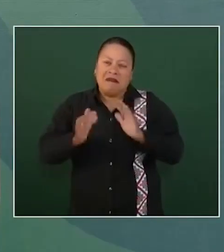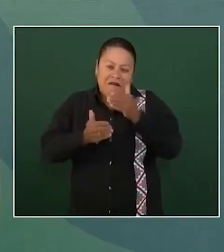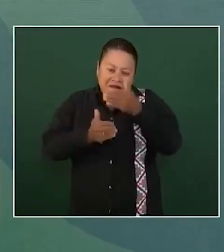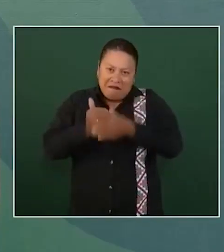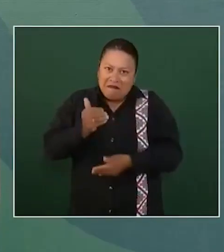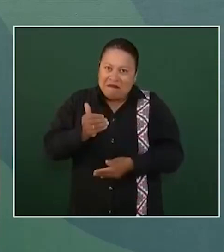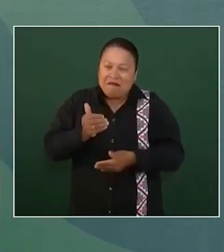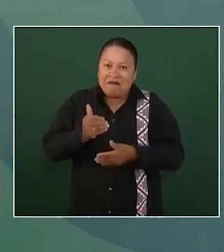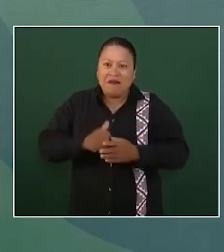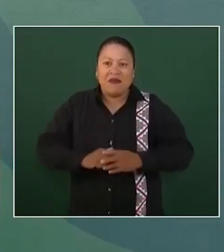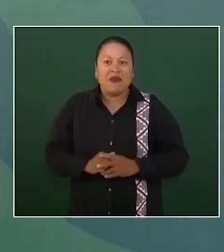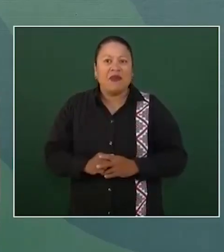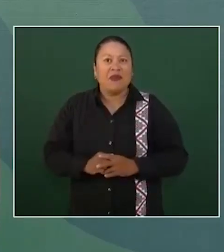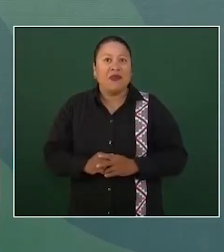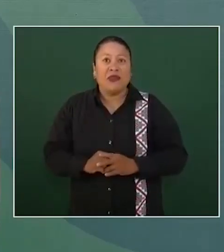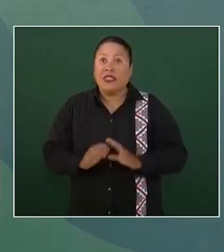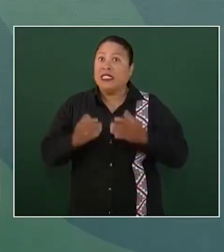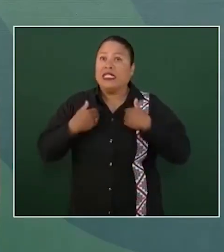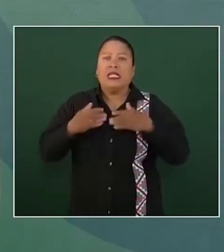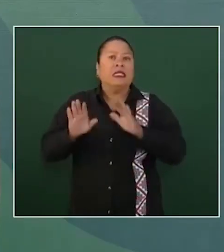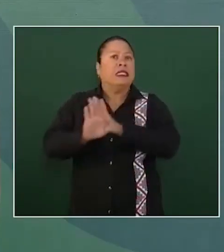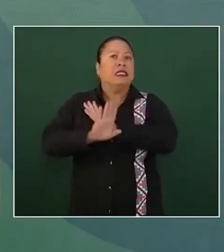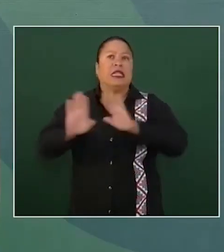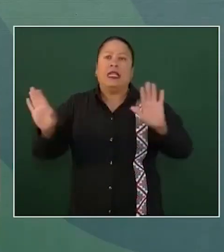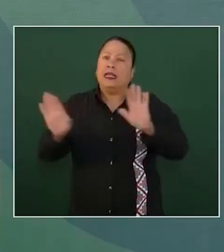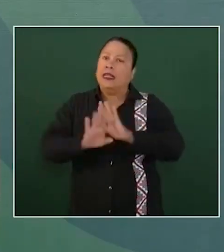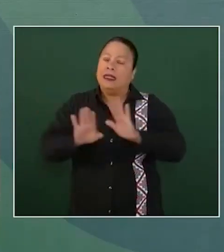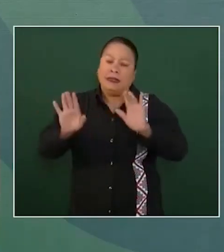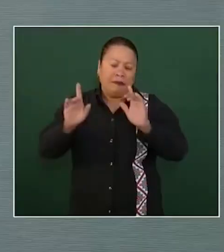y me retiro por completo.